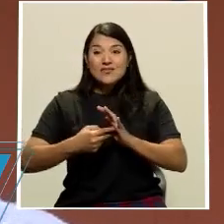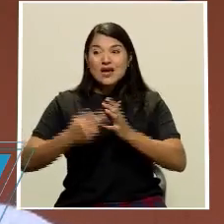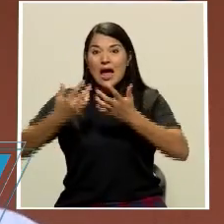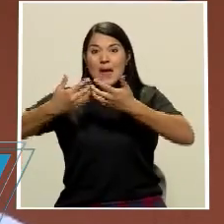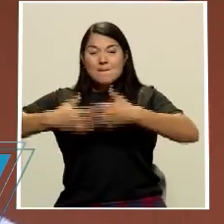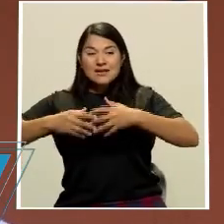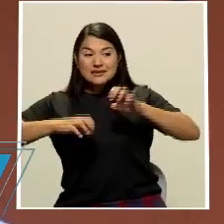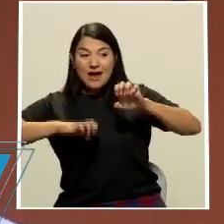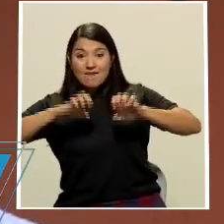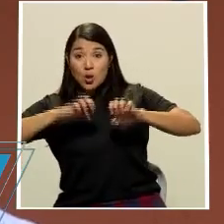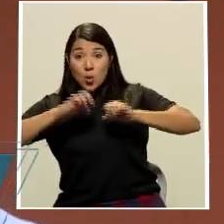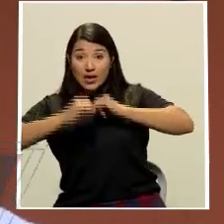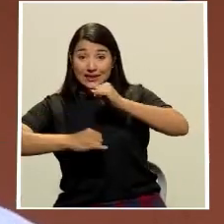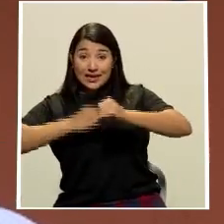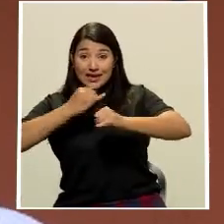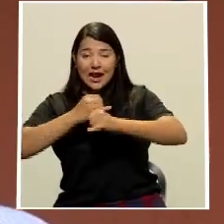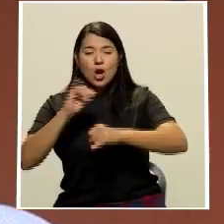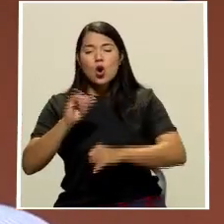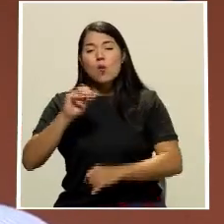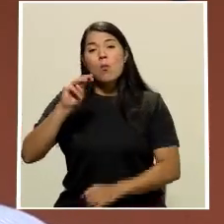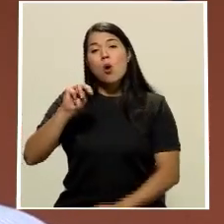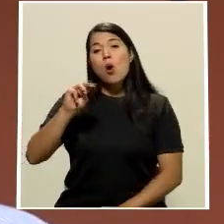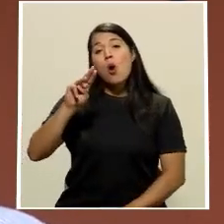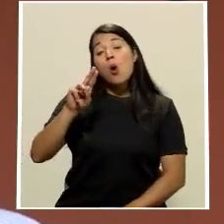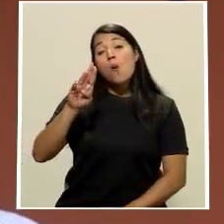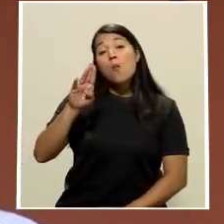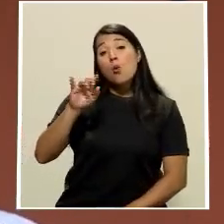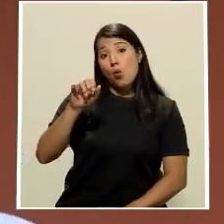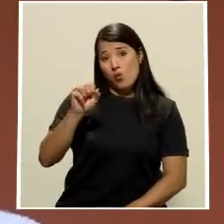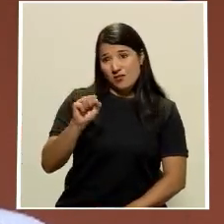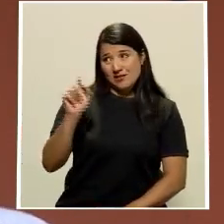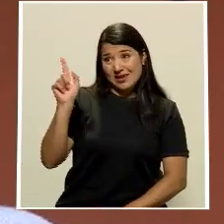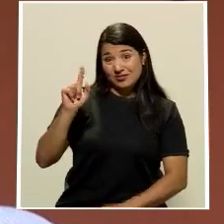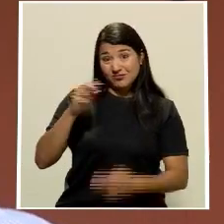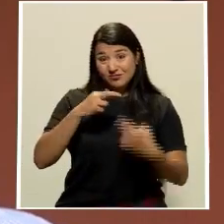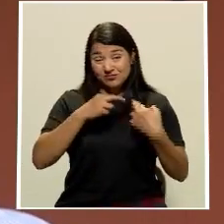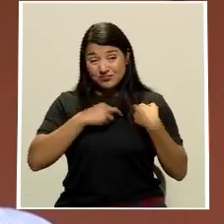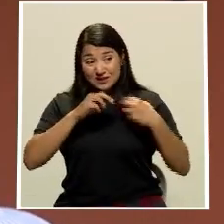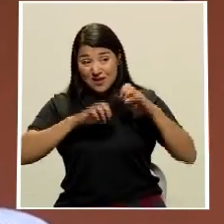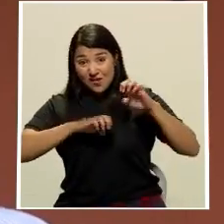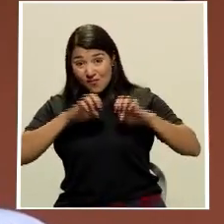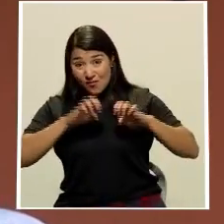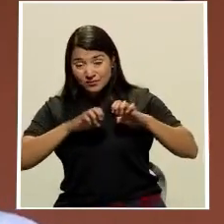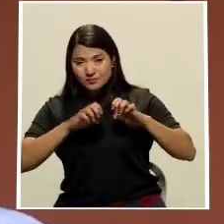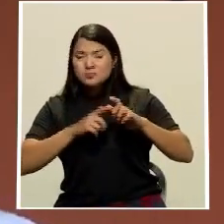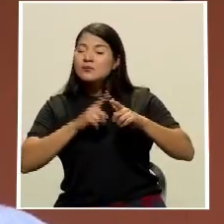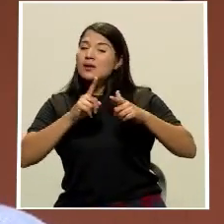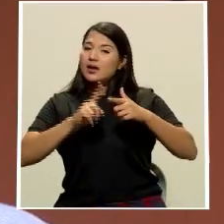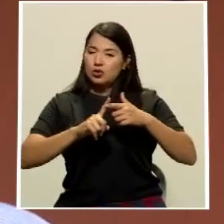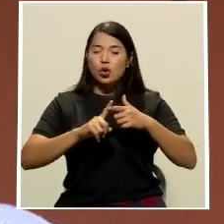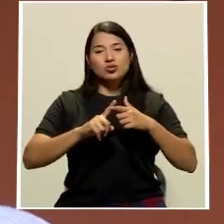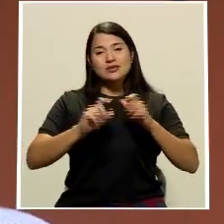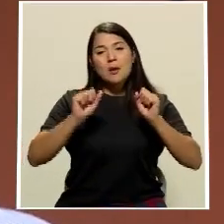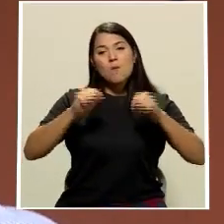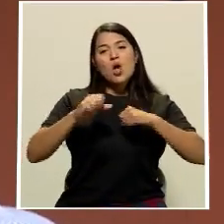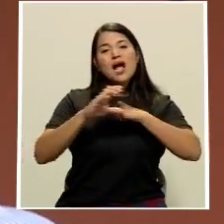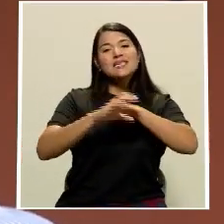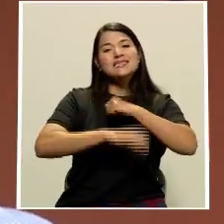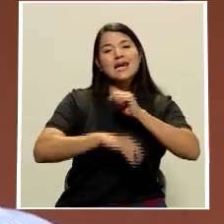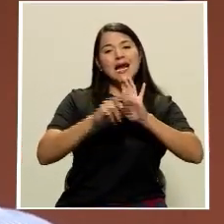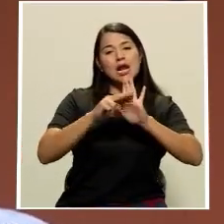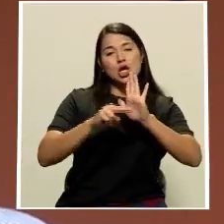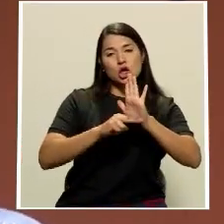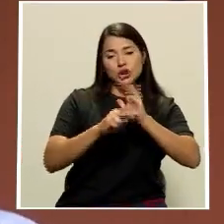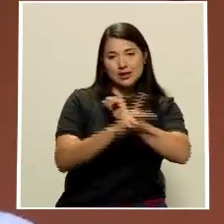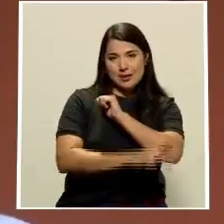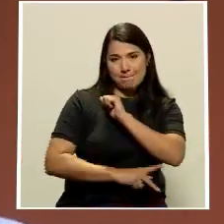como Moody's, ¿verdad? Como el Standard & Poor's, estas calificadoras de riesgo nos van a bajar, ¿verdad? O nos van a castigar en ese sentido